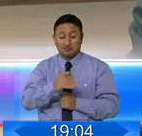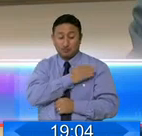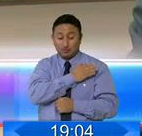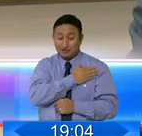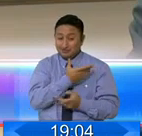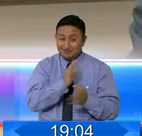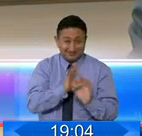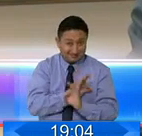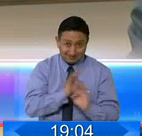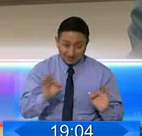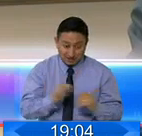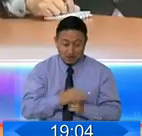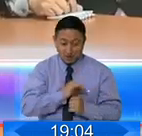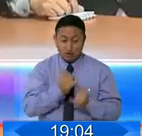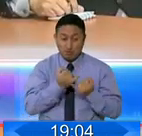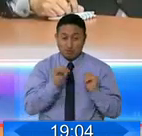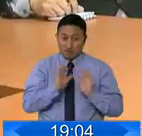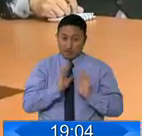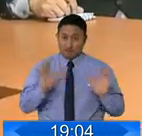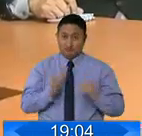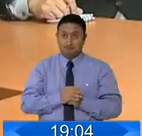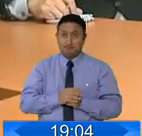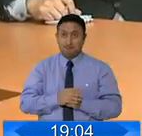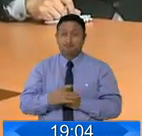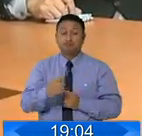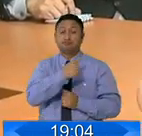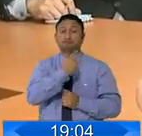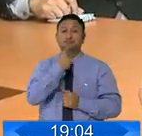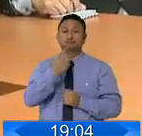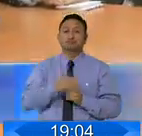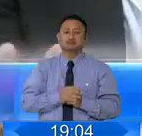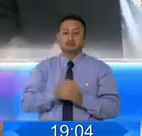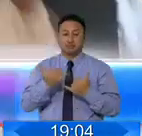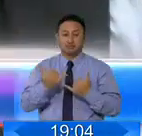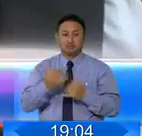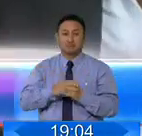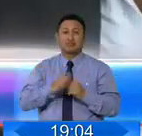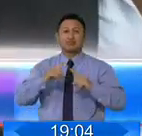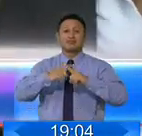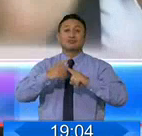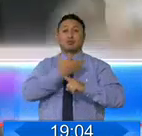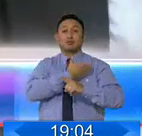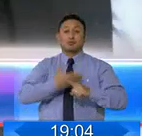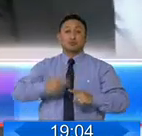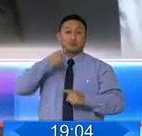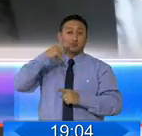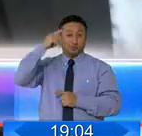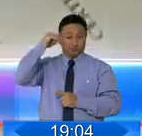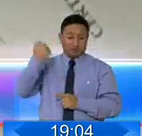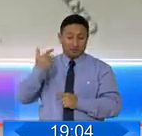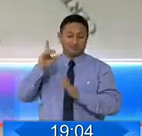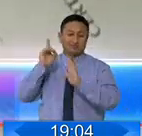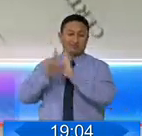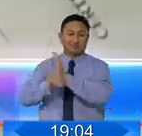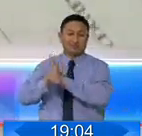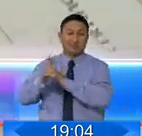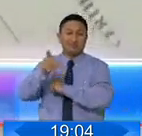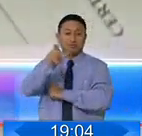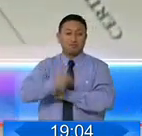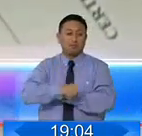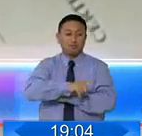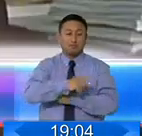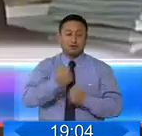confiabilidad e independencia. Medina considera que la intervención del régimen del expresidente Rafael Correa en la demanda interpuesta por